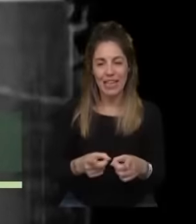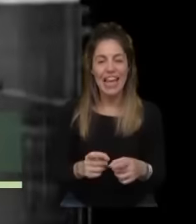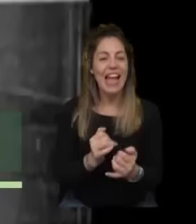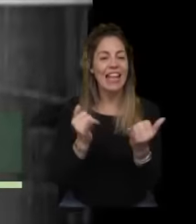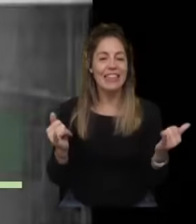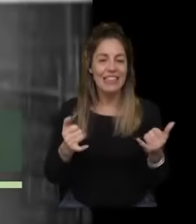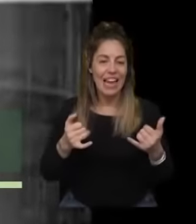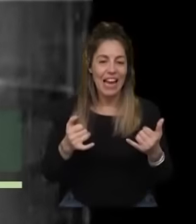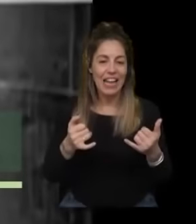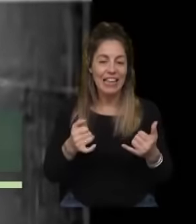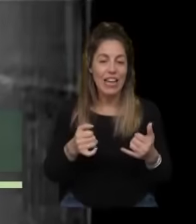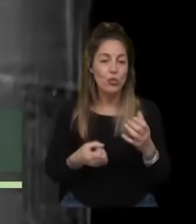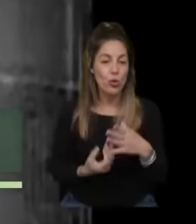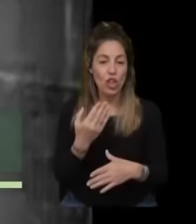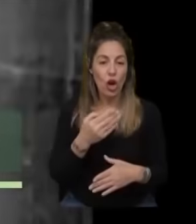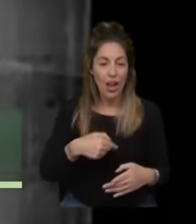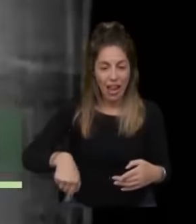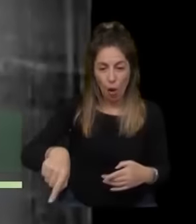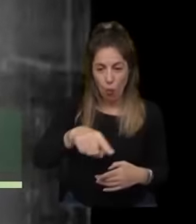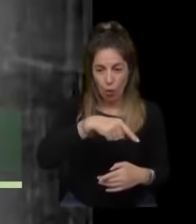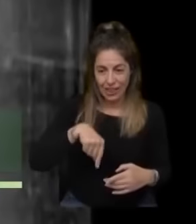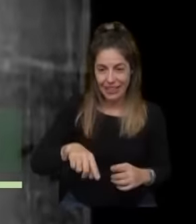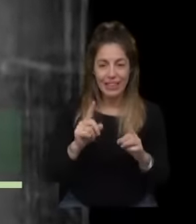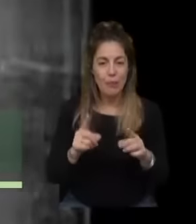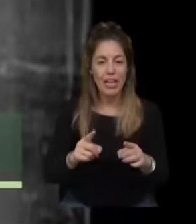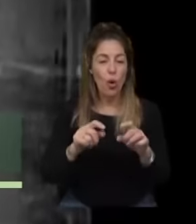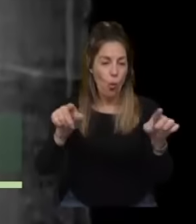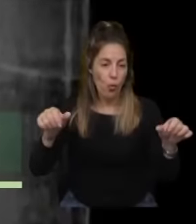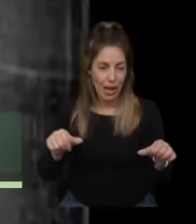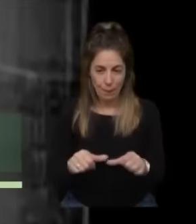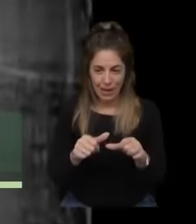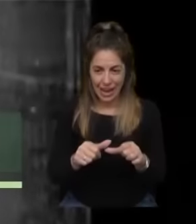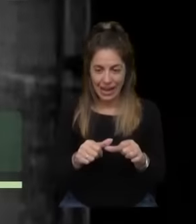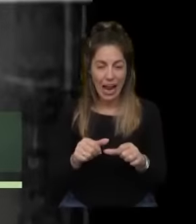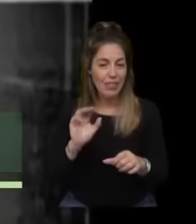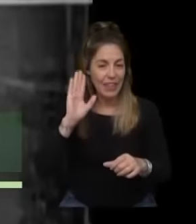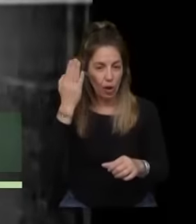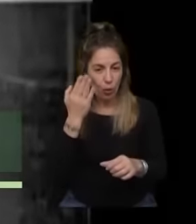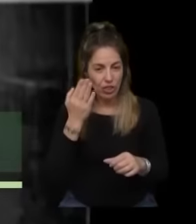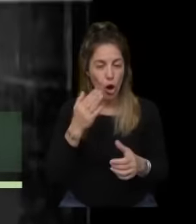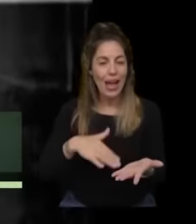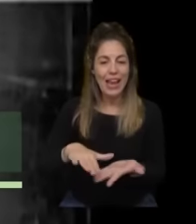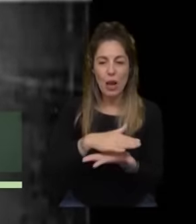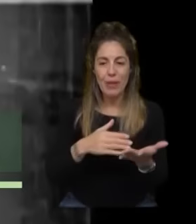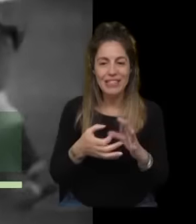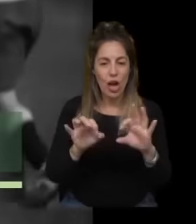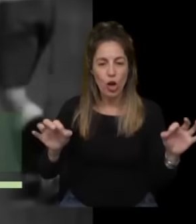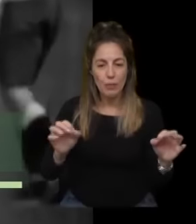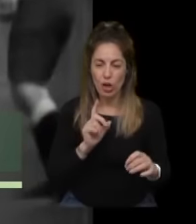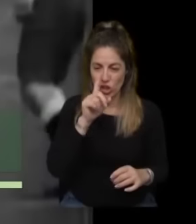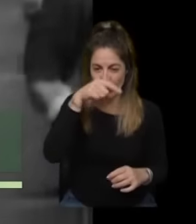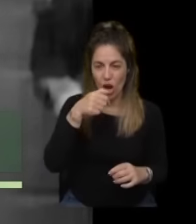en el que nació la Vuelta Olímpica. Además, una placa conmemorativa en la Plaza de los Olímpicos en Montevideo fue el lugar donde